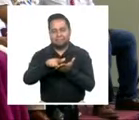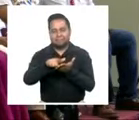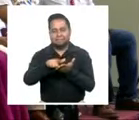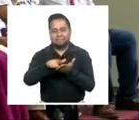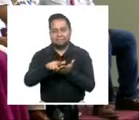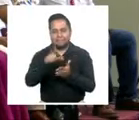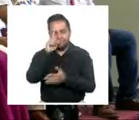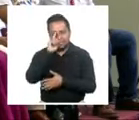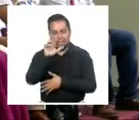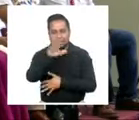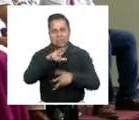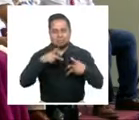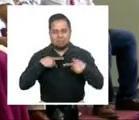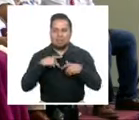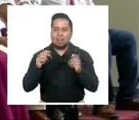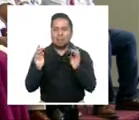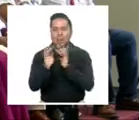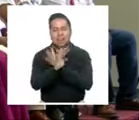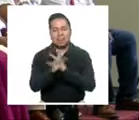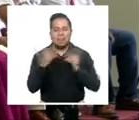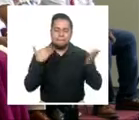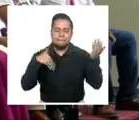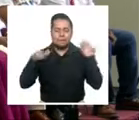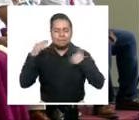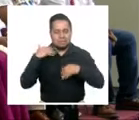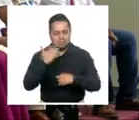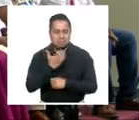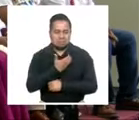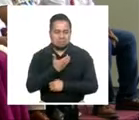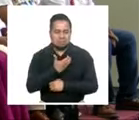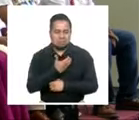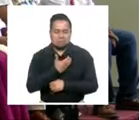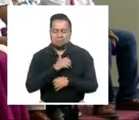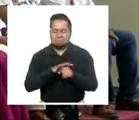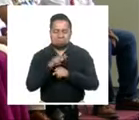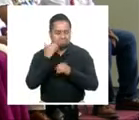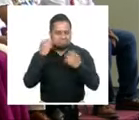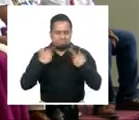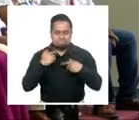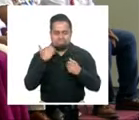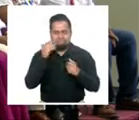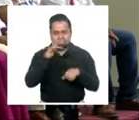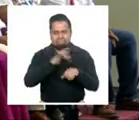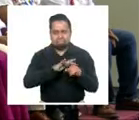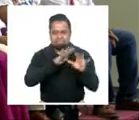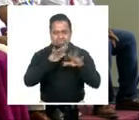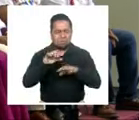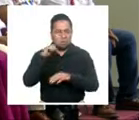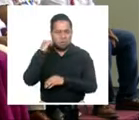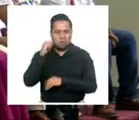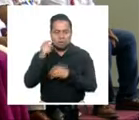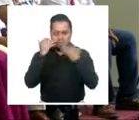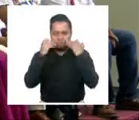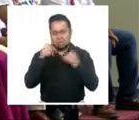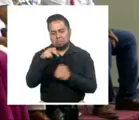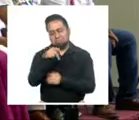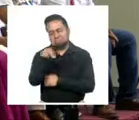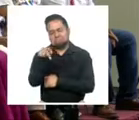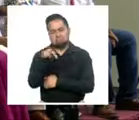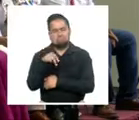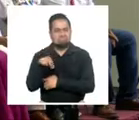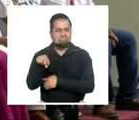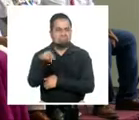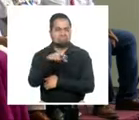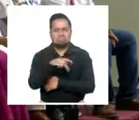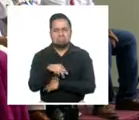hoy para el público, para el pueblo, para nosotros. Cualquiera que vaya a Oaxaca van a poder caminar sobre